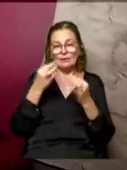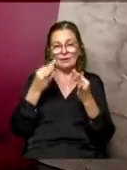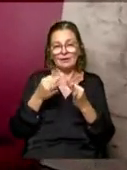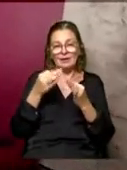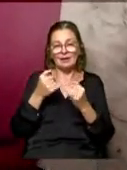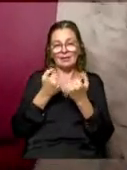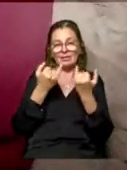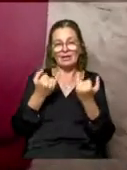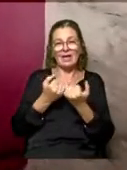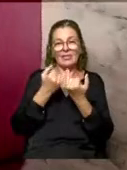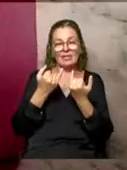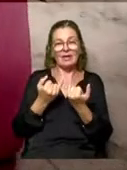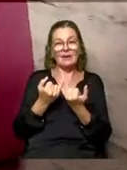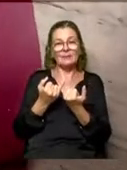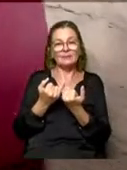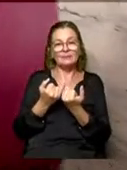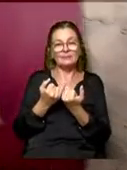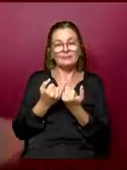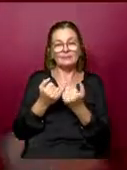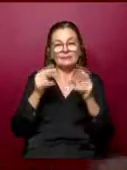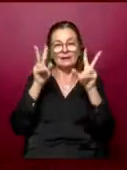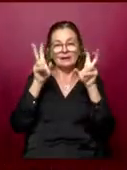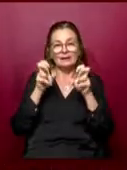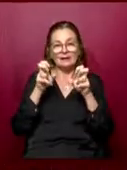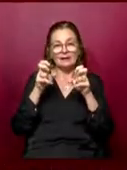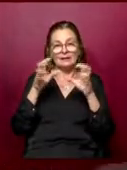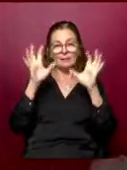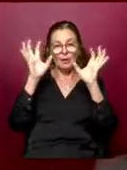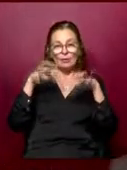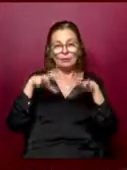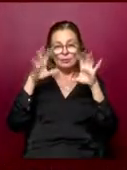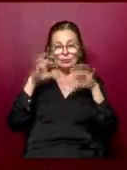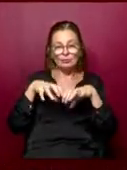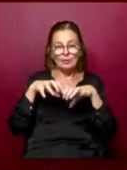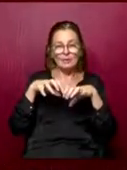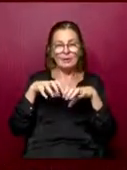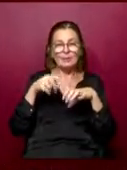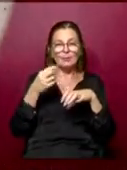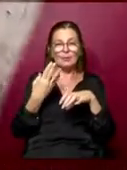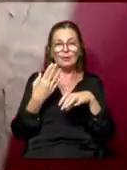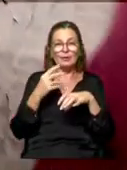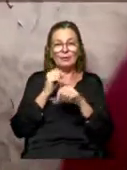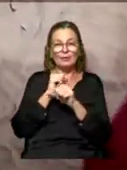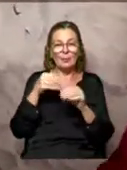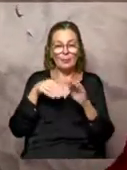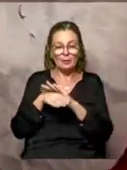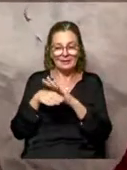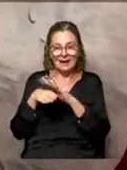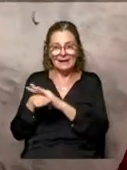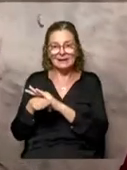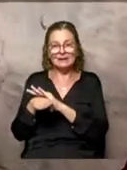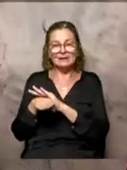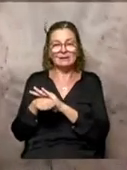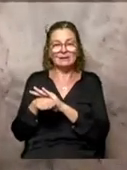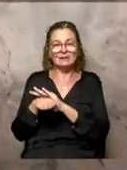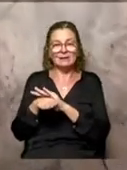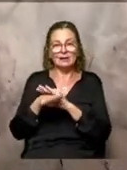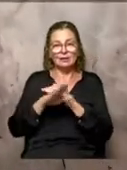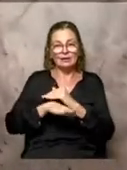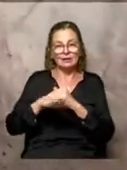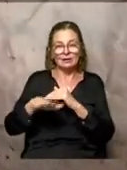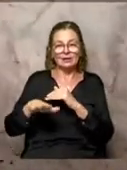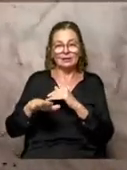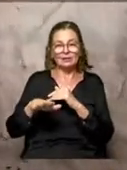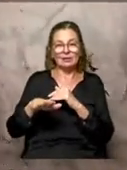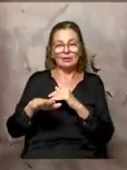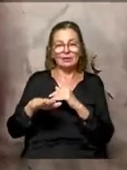día a día, el tema es cuando llueve, sobre todo, porque no se puede salir. A los grises, a los que no